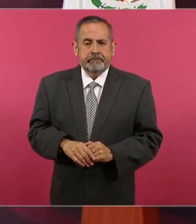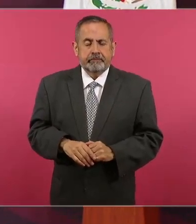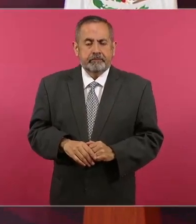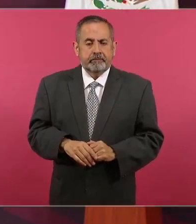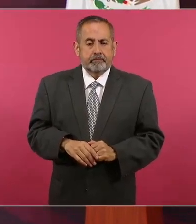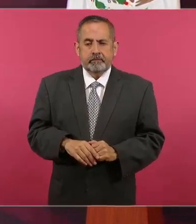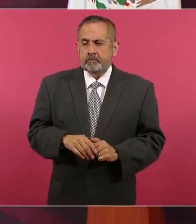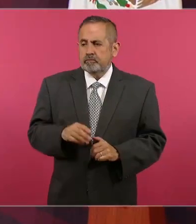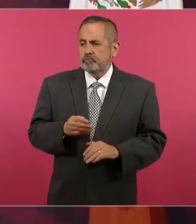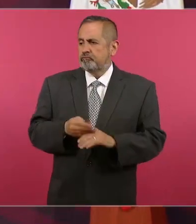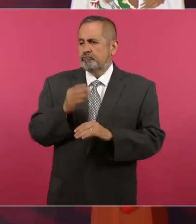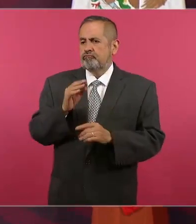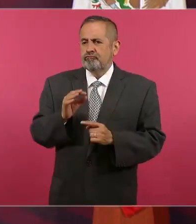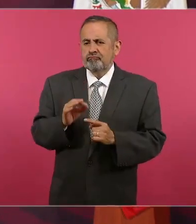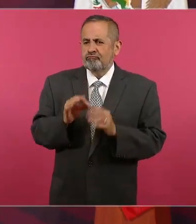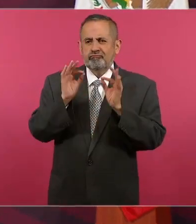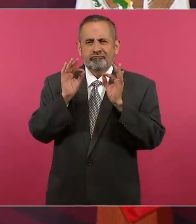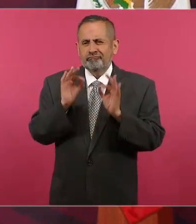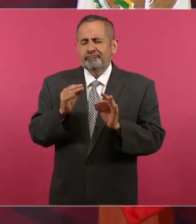muy especial